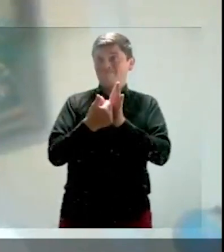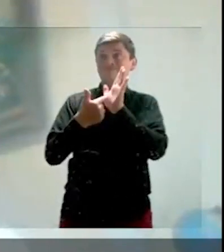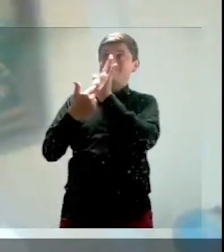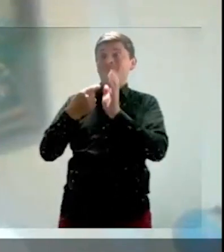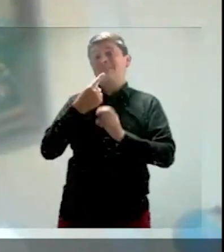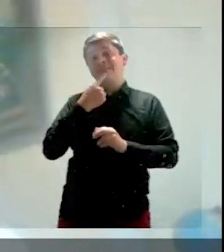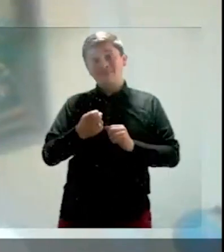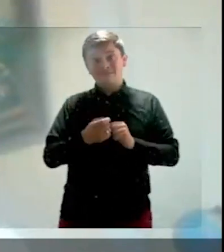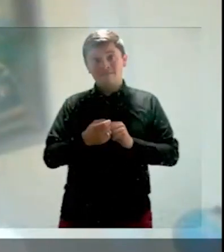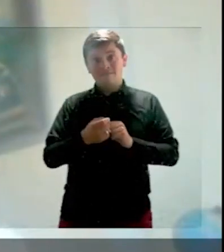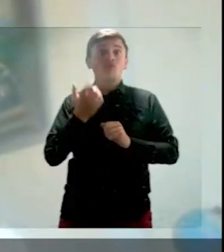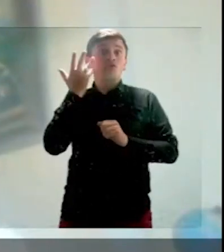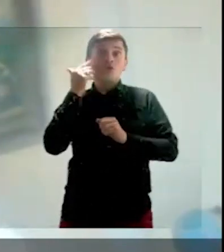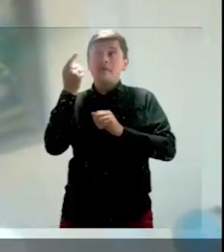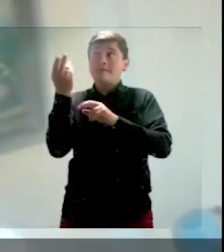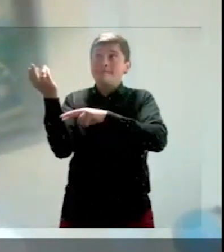cada día se añaden más